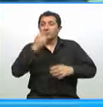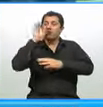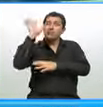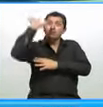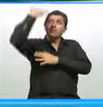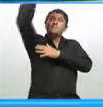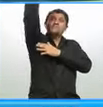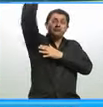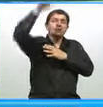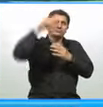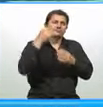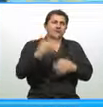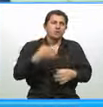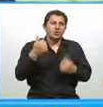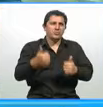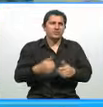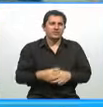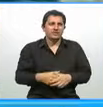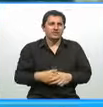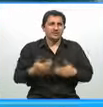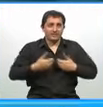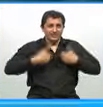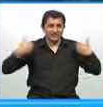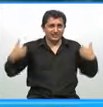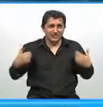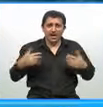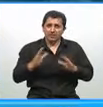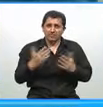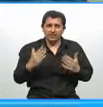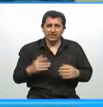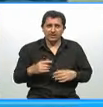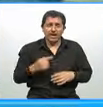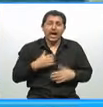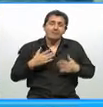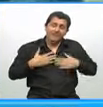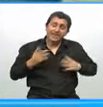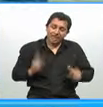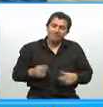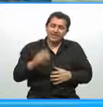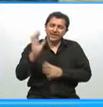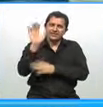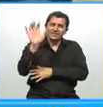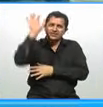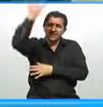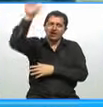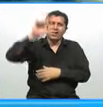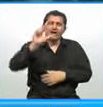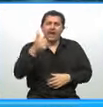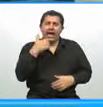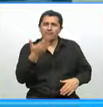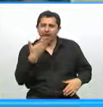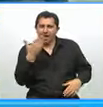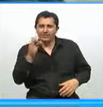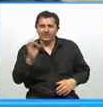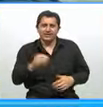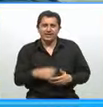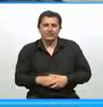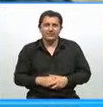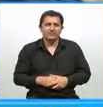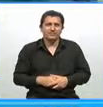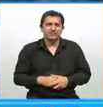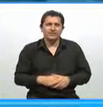era... Usted también está con el saco y le digo que estuvo más cerca. Bien, también me molestó el saco. Qué entrenado que está Lamas, ¿eh? Por eso se juega con musculosa. Bueno,